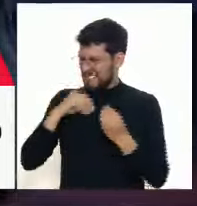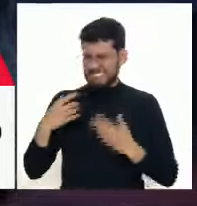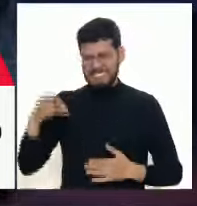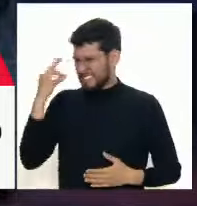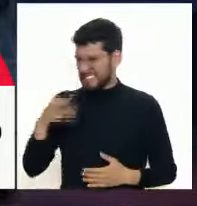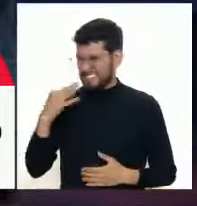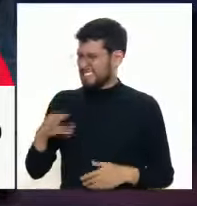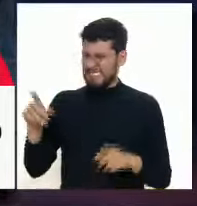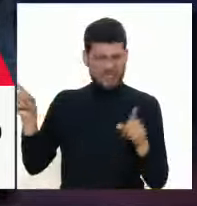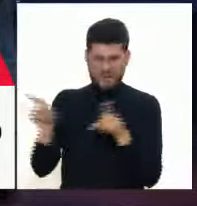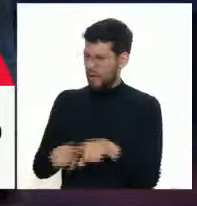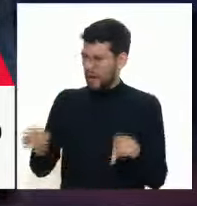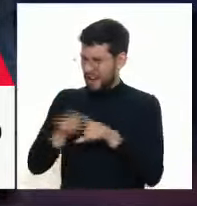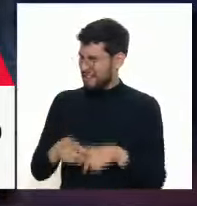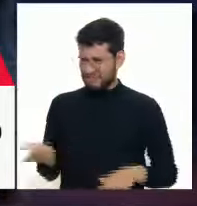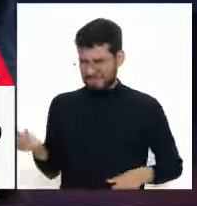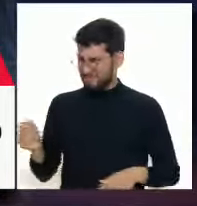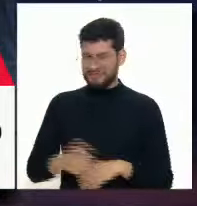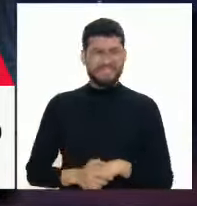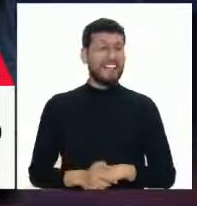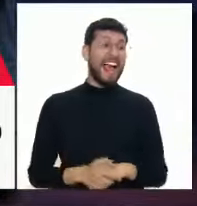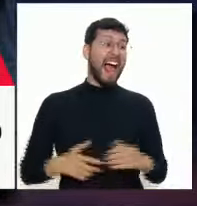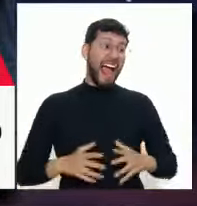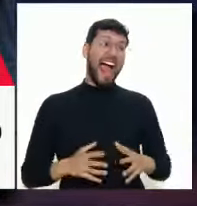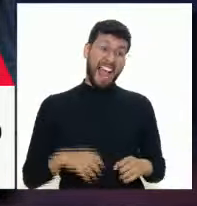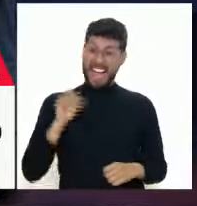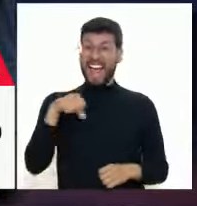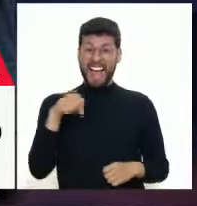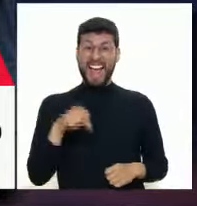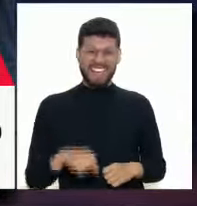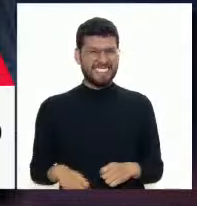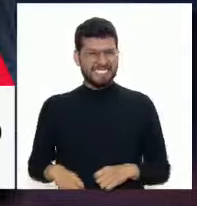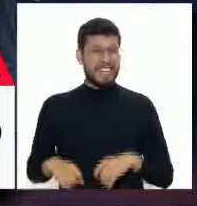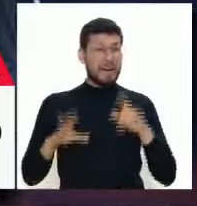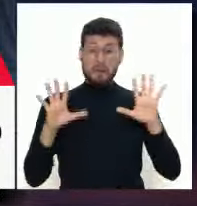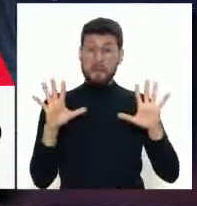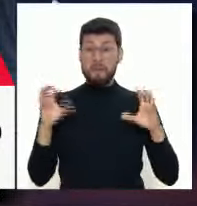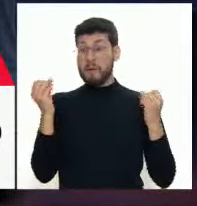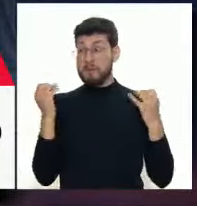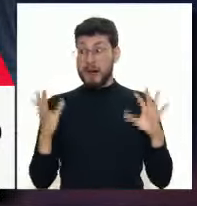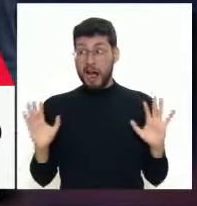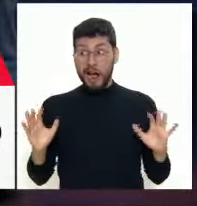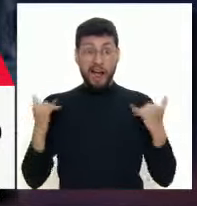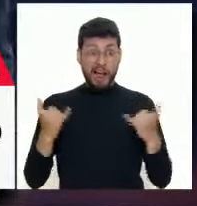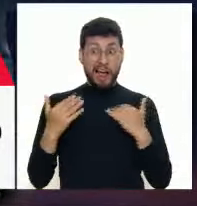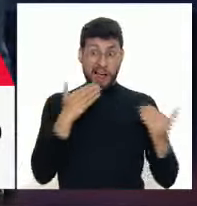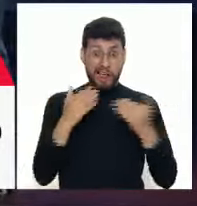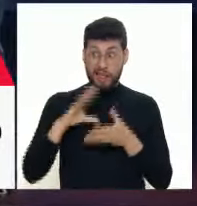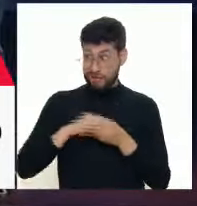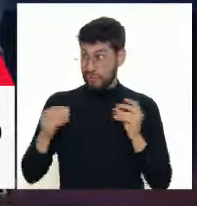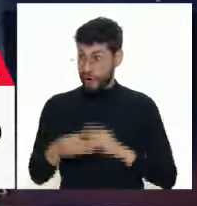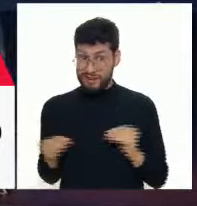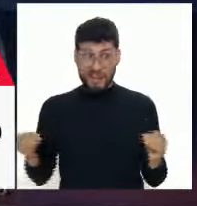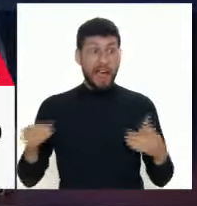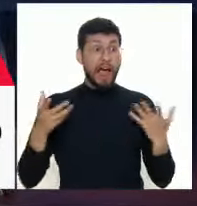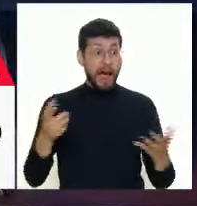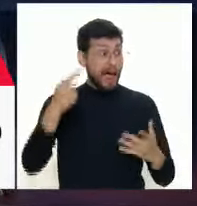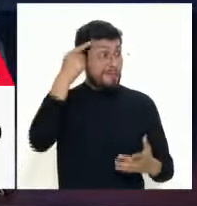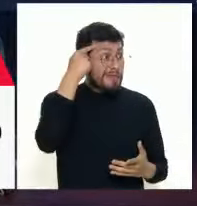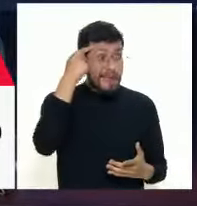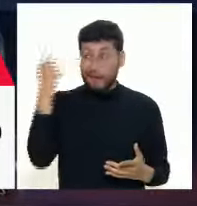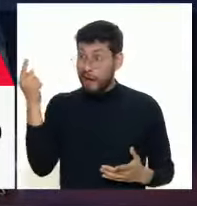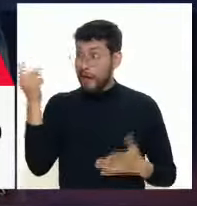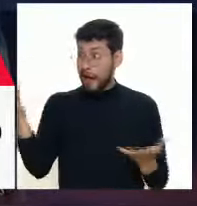humana sigue exactamente igual, hermano. Por supuesto. Bueno, y ya que estamos hablando de historia, ¿qué les